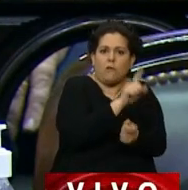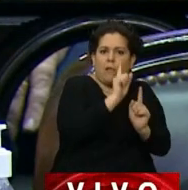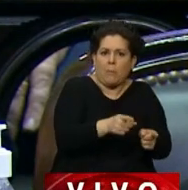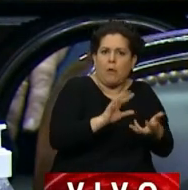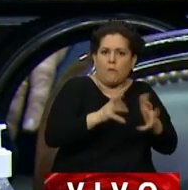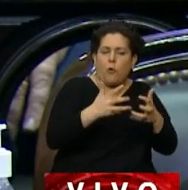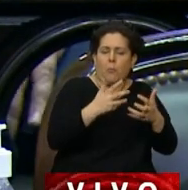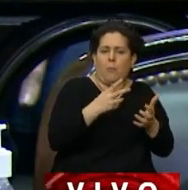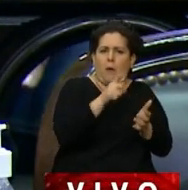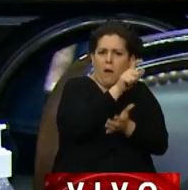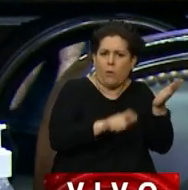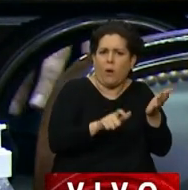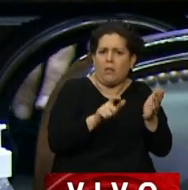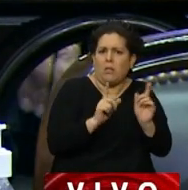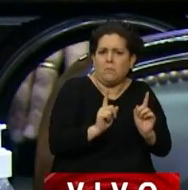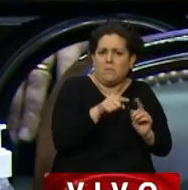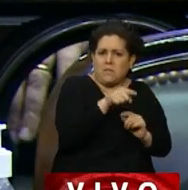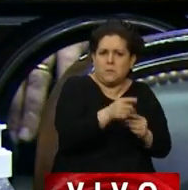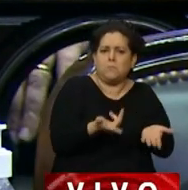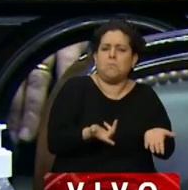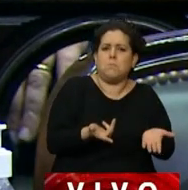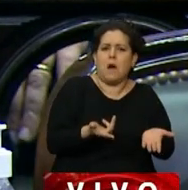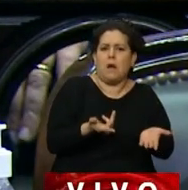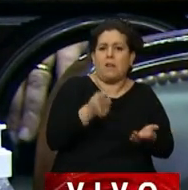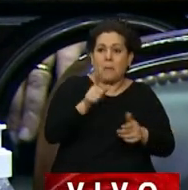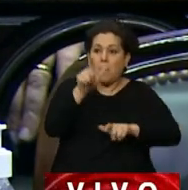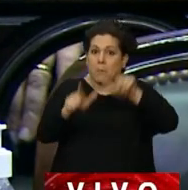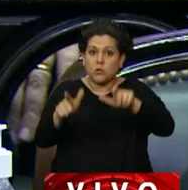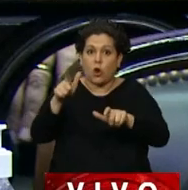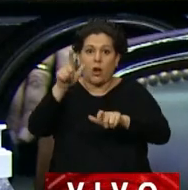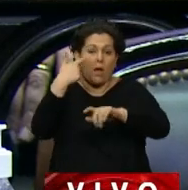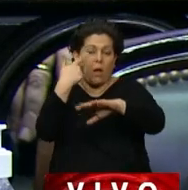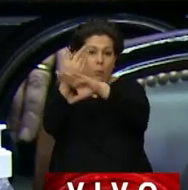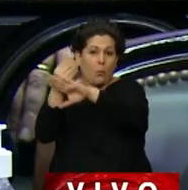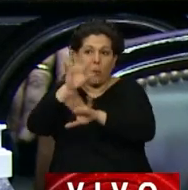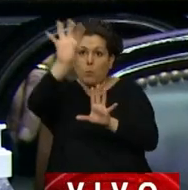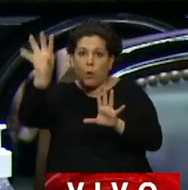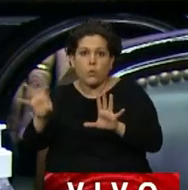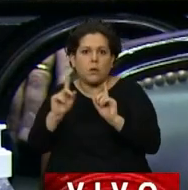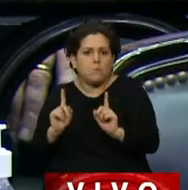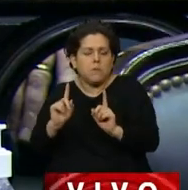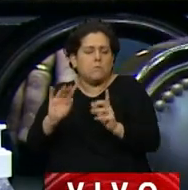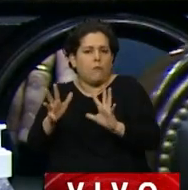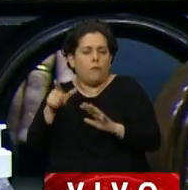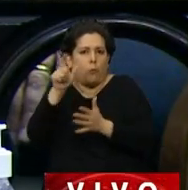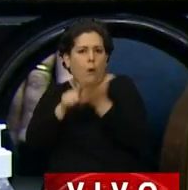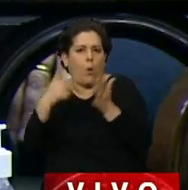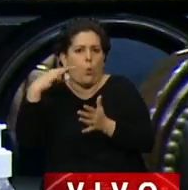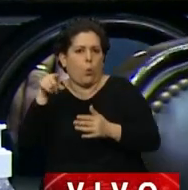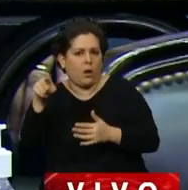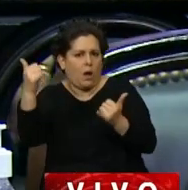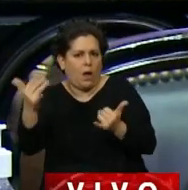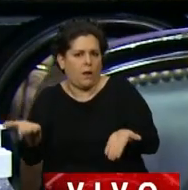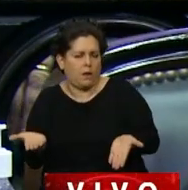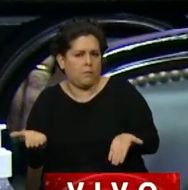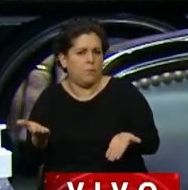con este sistema, y los residentes del interior también votan con este sistema. De manera que para esto no